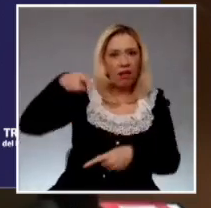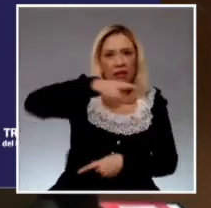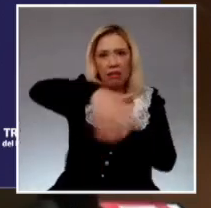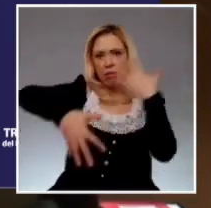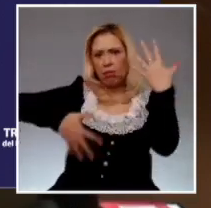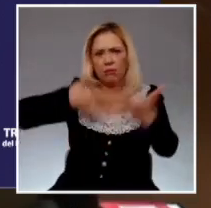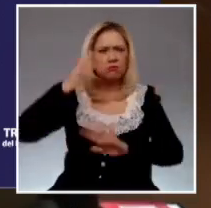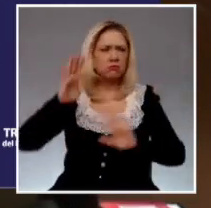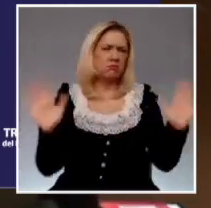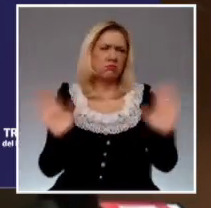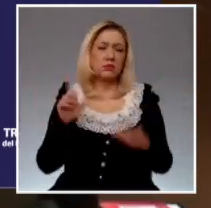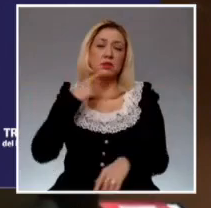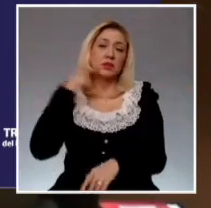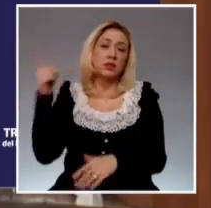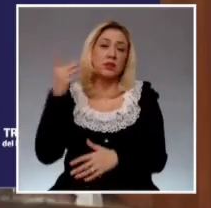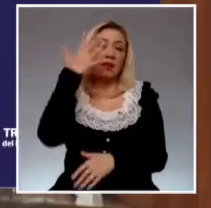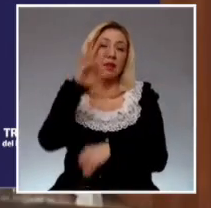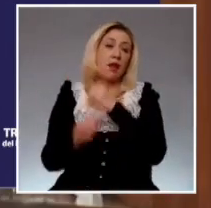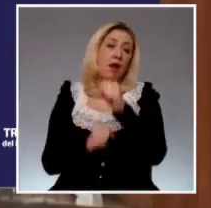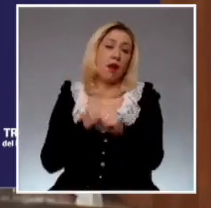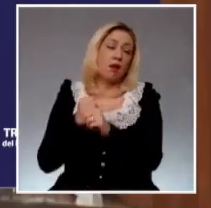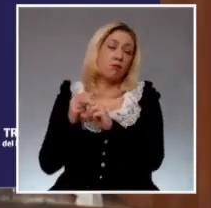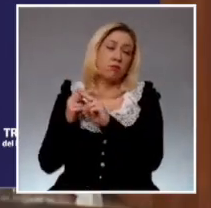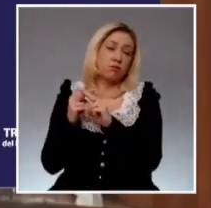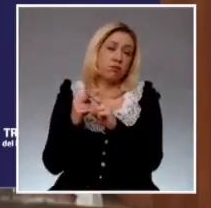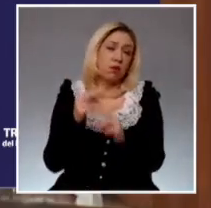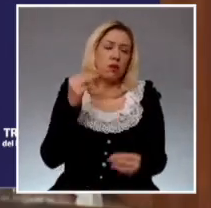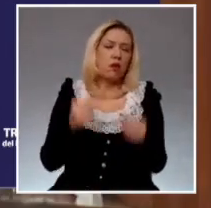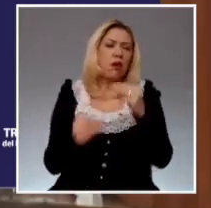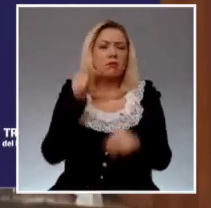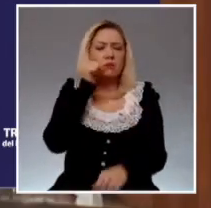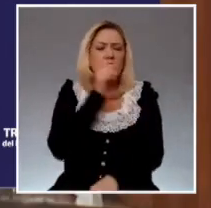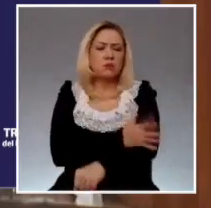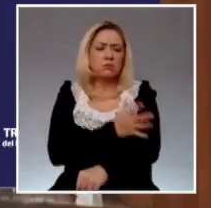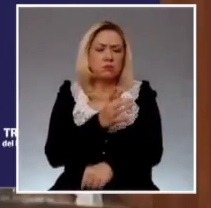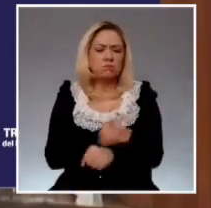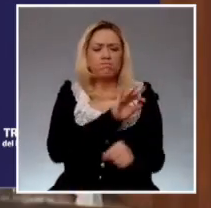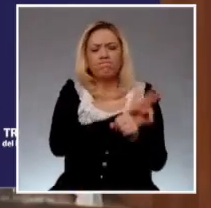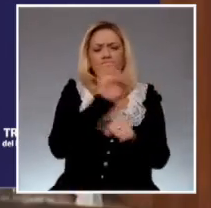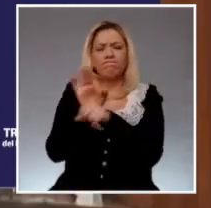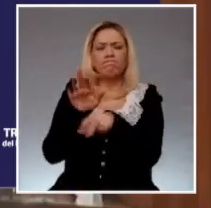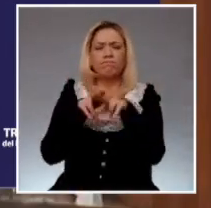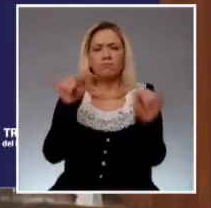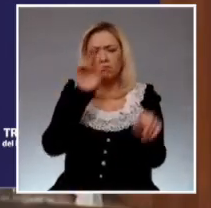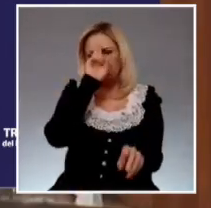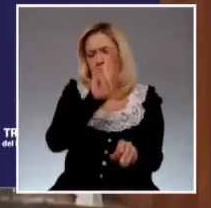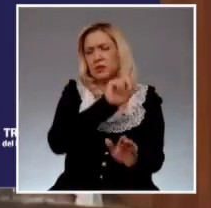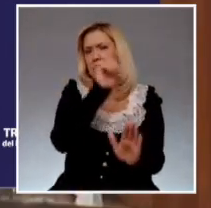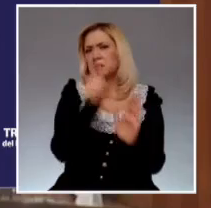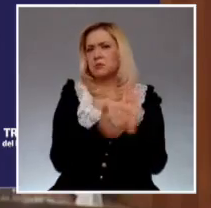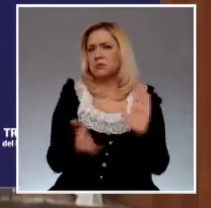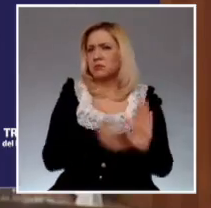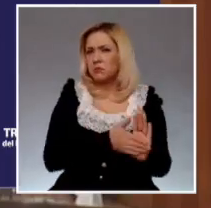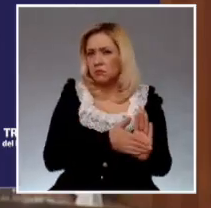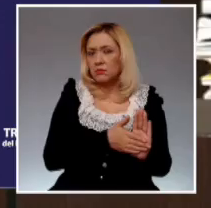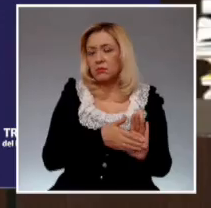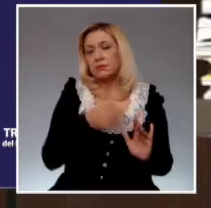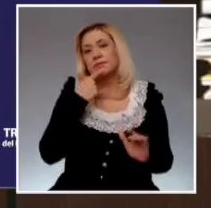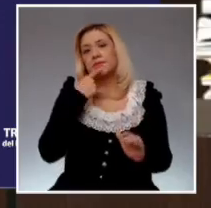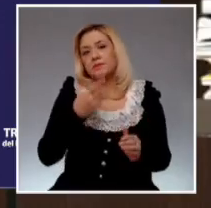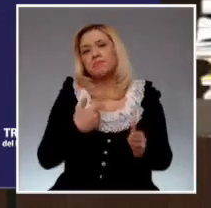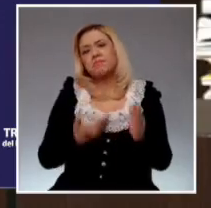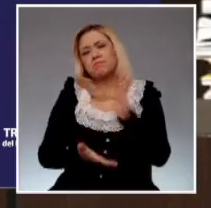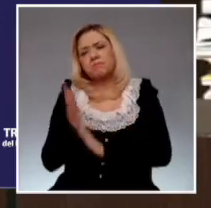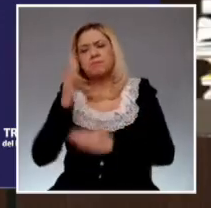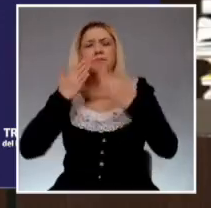magistrado y siempre ha actuado con honestidad, imparcialidad y estricto apego a la ley. Aseguró que se va satisfecho de los logros